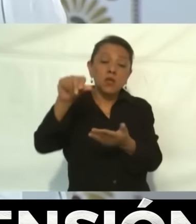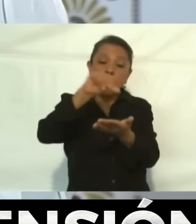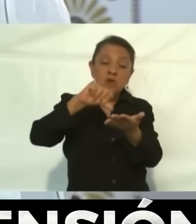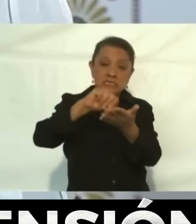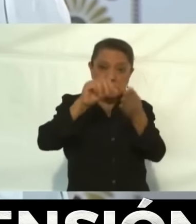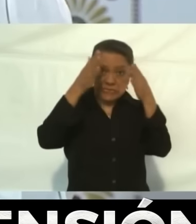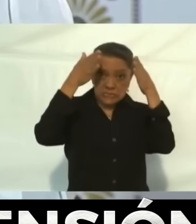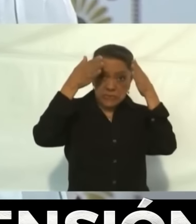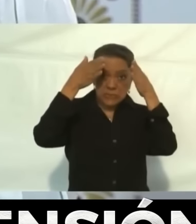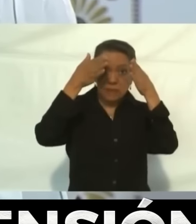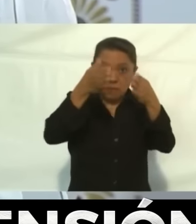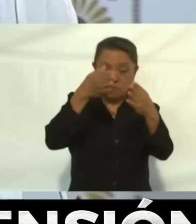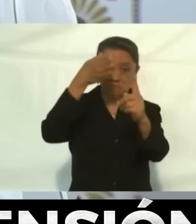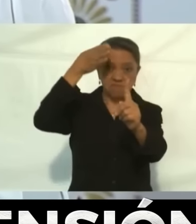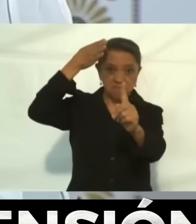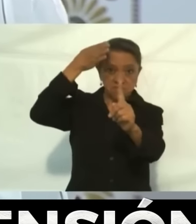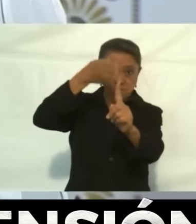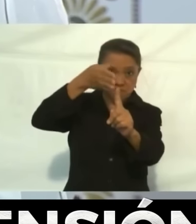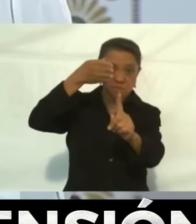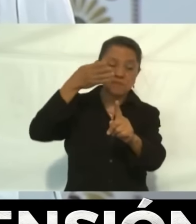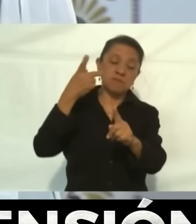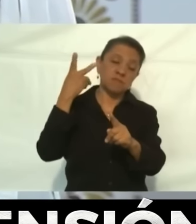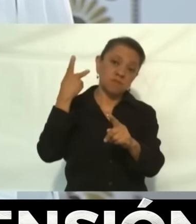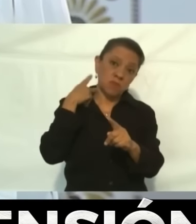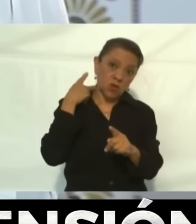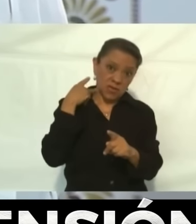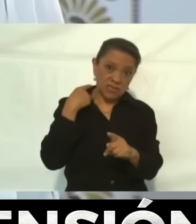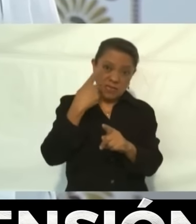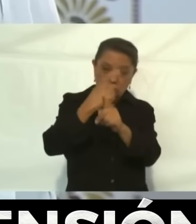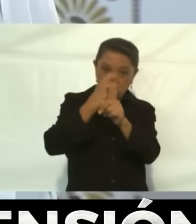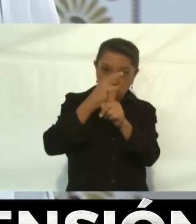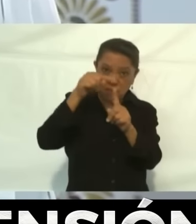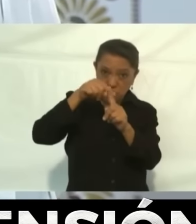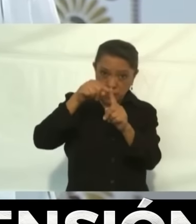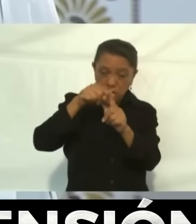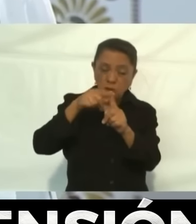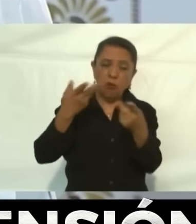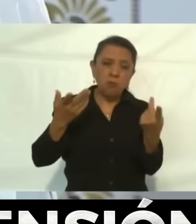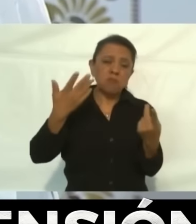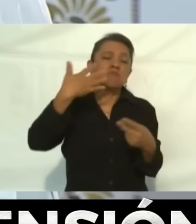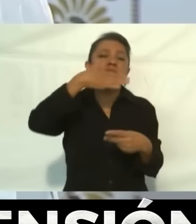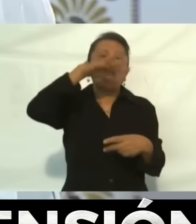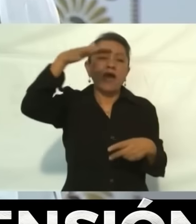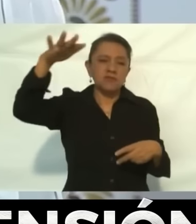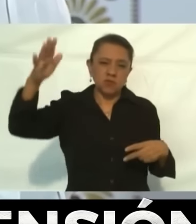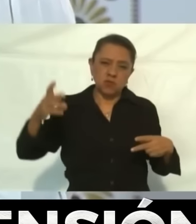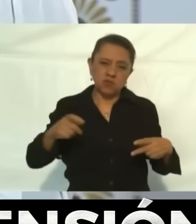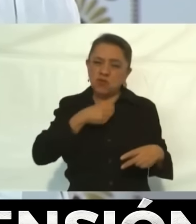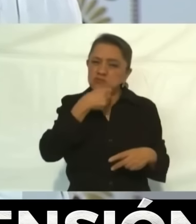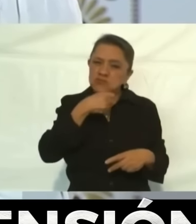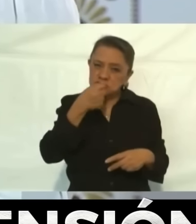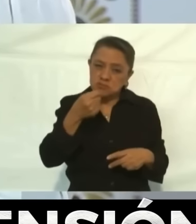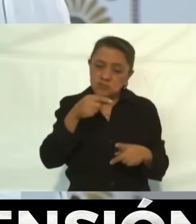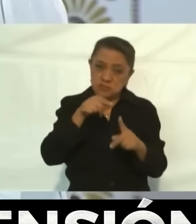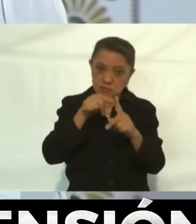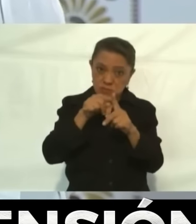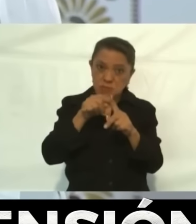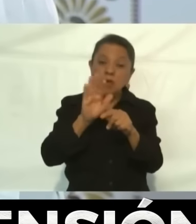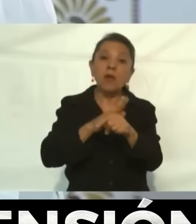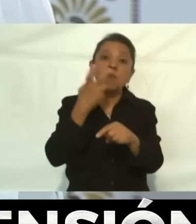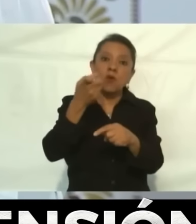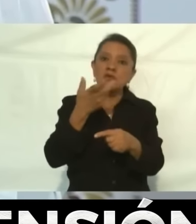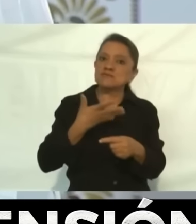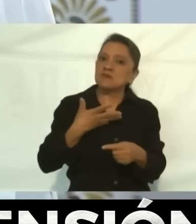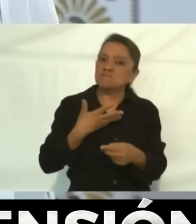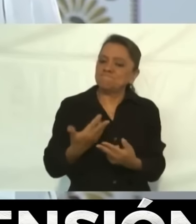de nuestra política, de nuestro actuar. Y ha habido recursos para estos programas porque se ha combatido